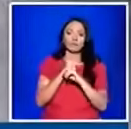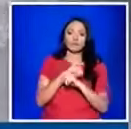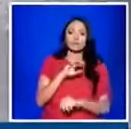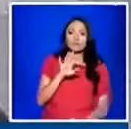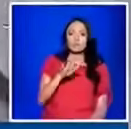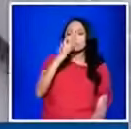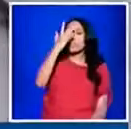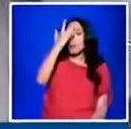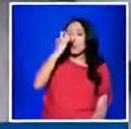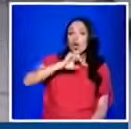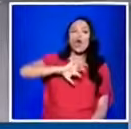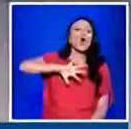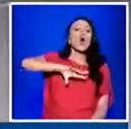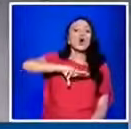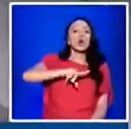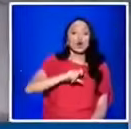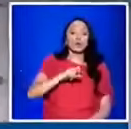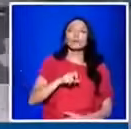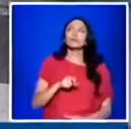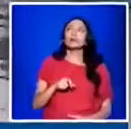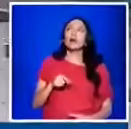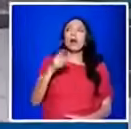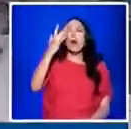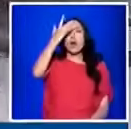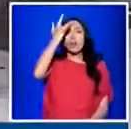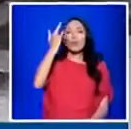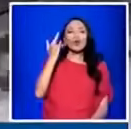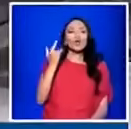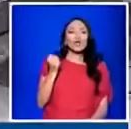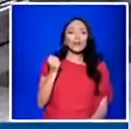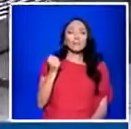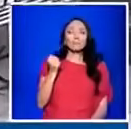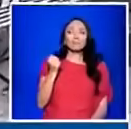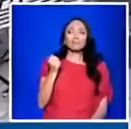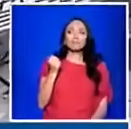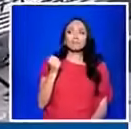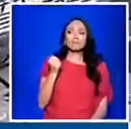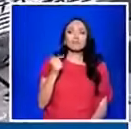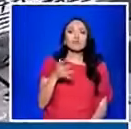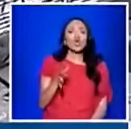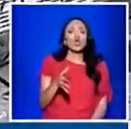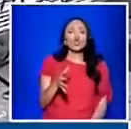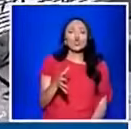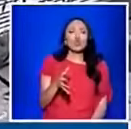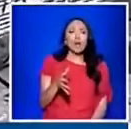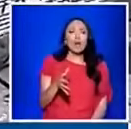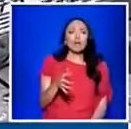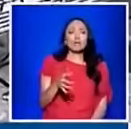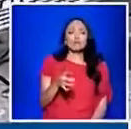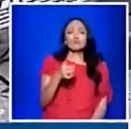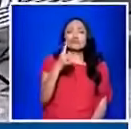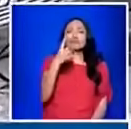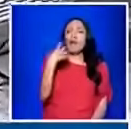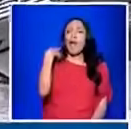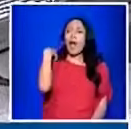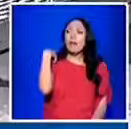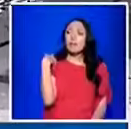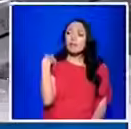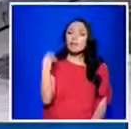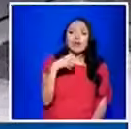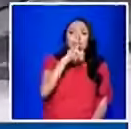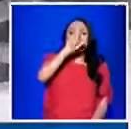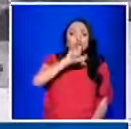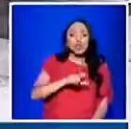qué? Se analiza esto porque no hay una garantía para el ciudadano que trabaja